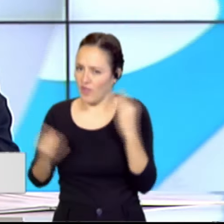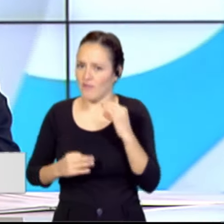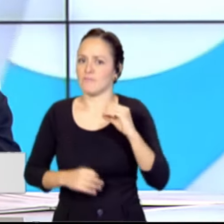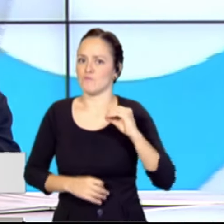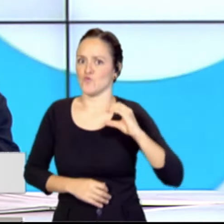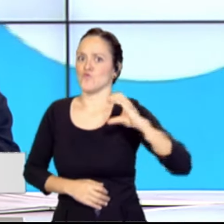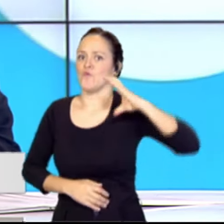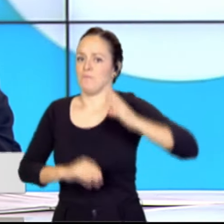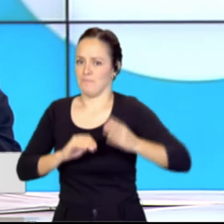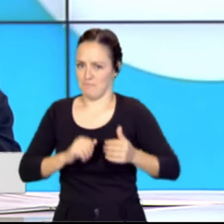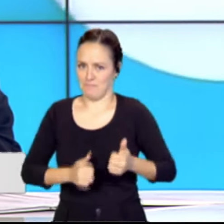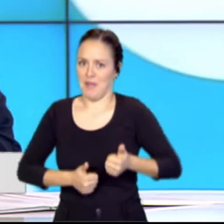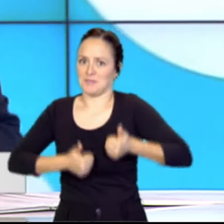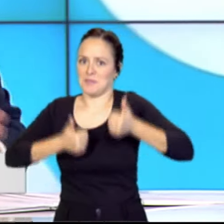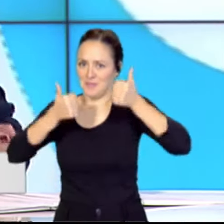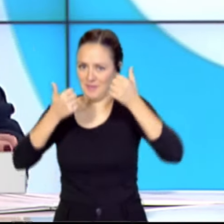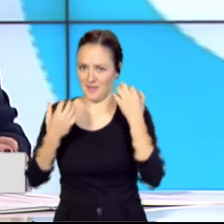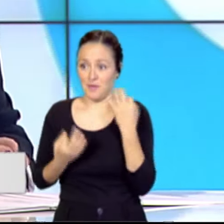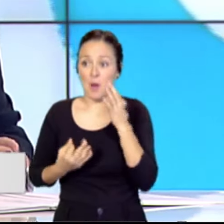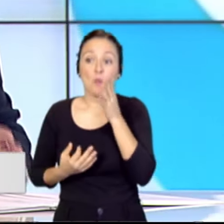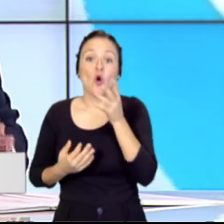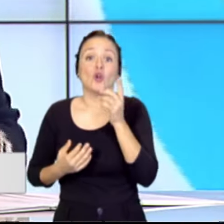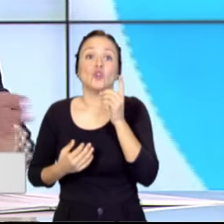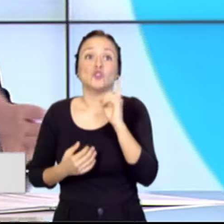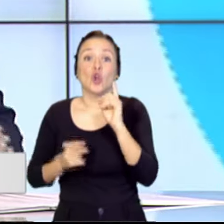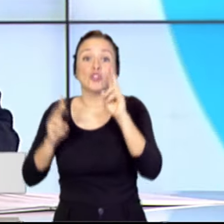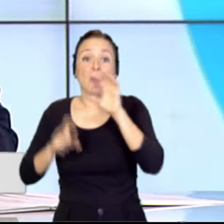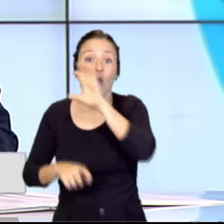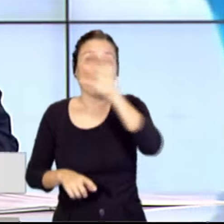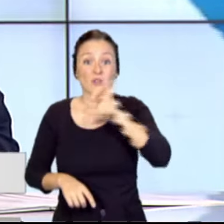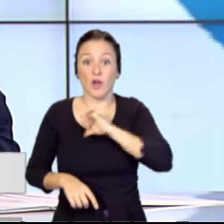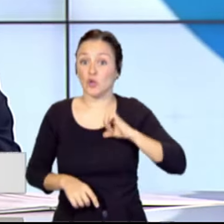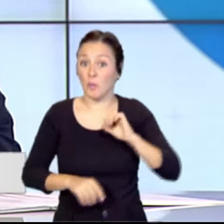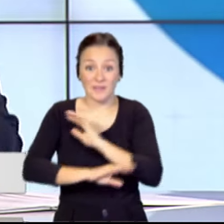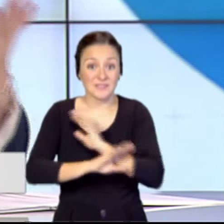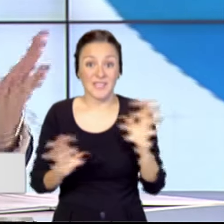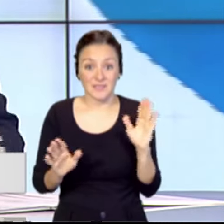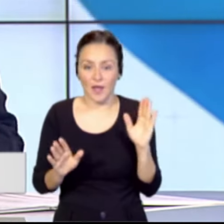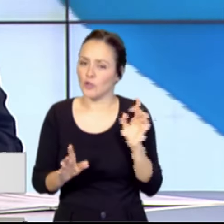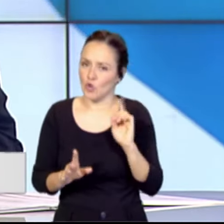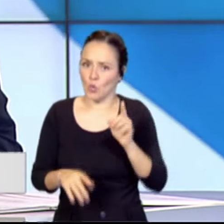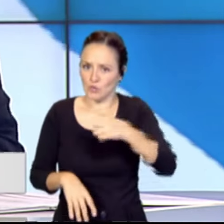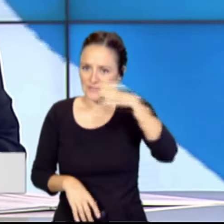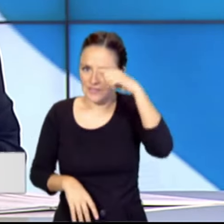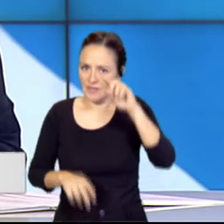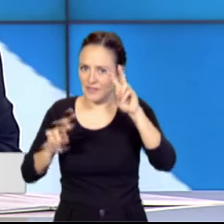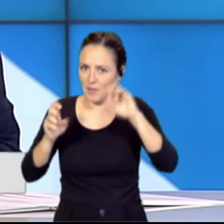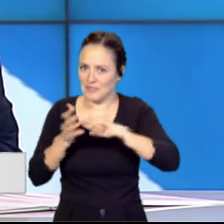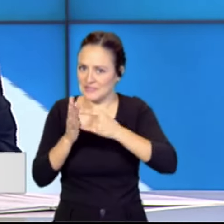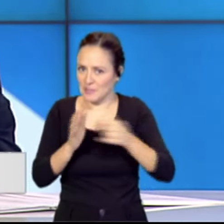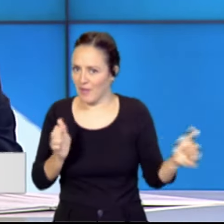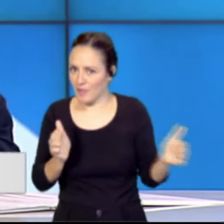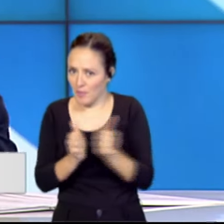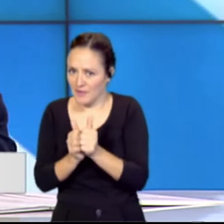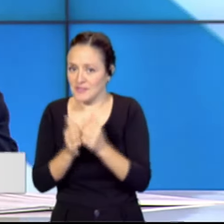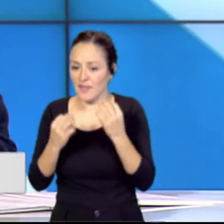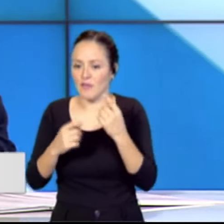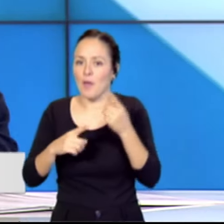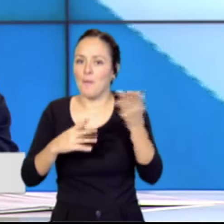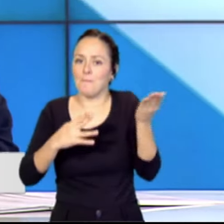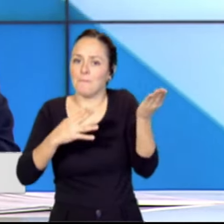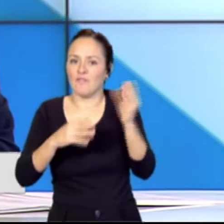Porque no solo es eh las partidas de la comunidad Autónoma sino ustedes saben que la sistema de la dependencia se financia Mitad y Mitad mitad por la